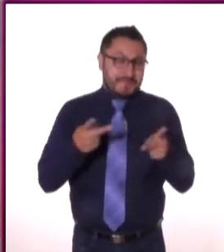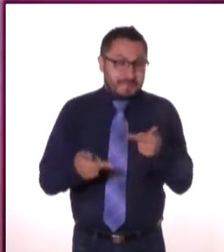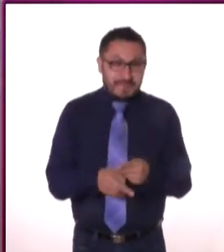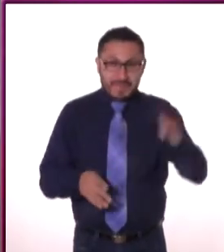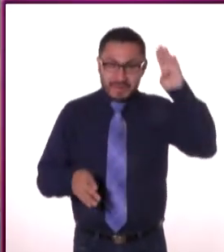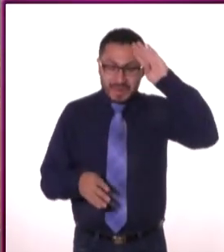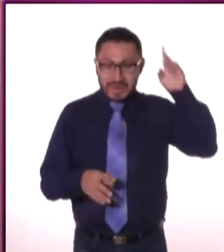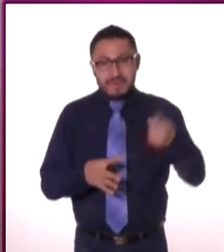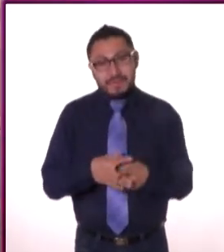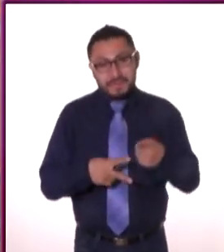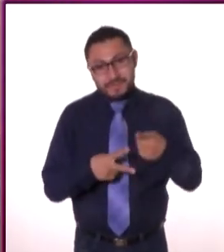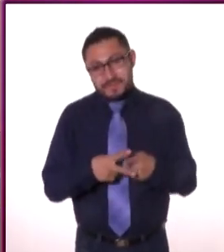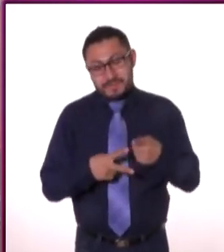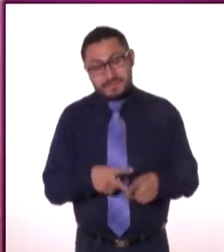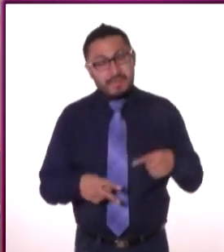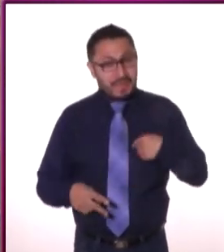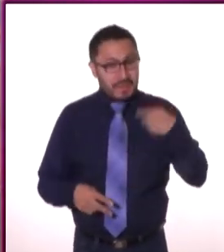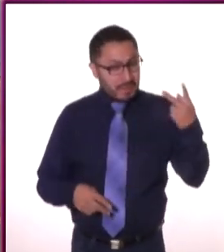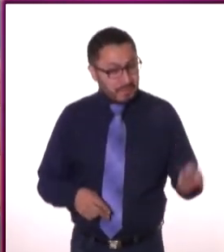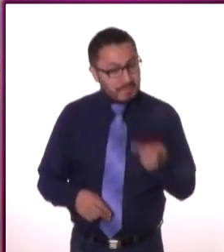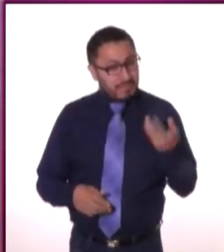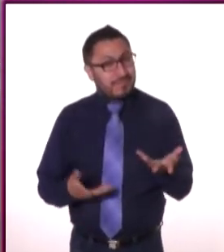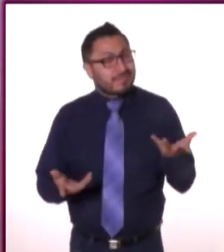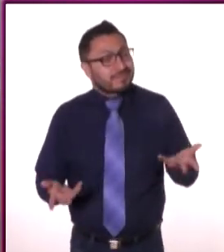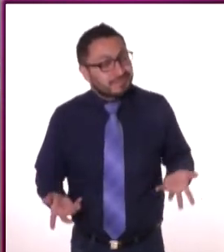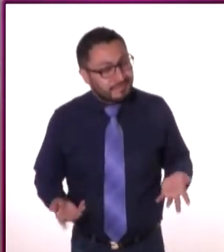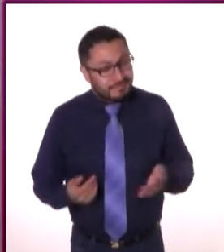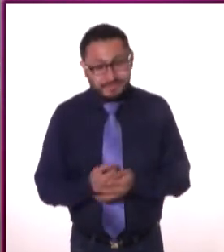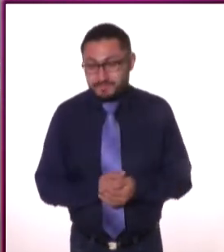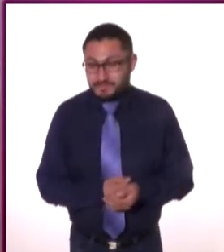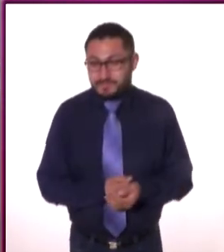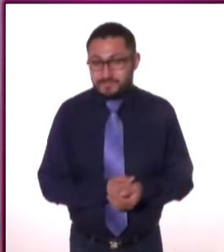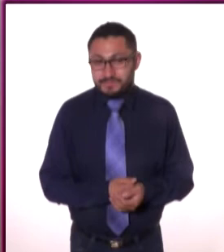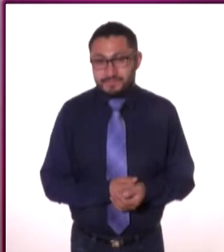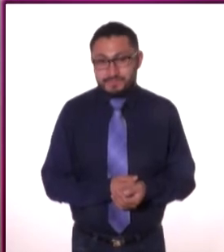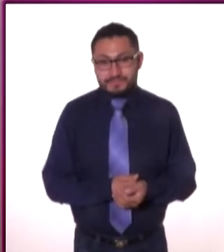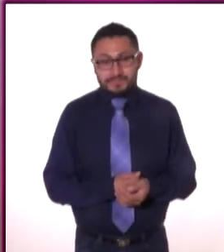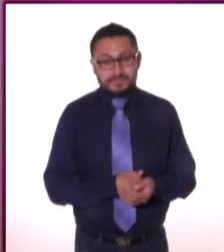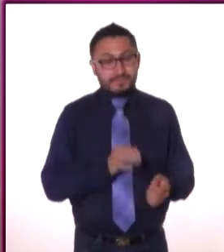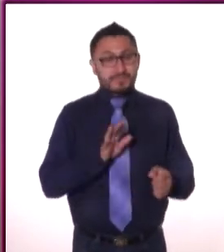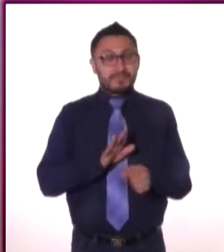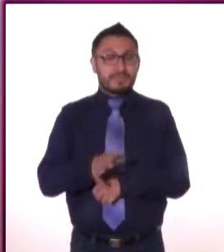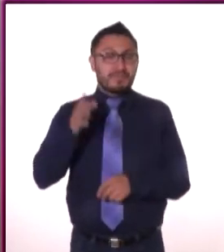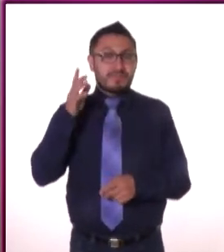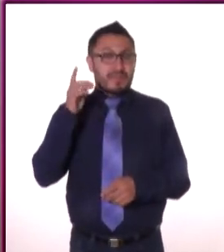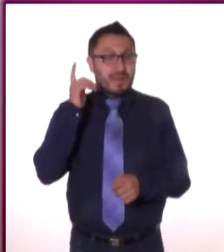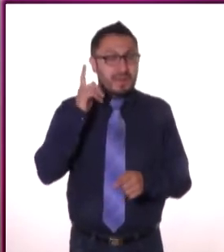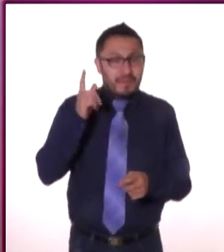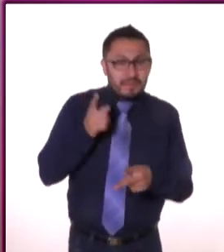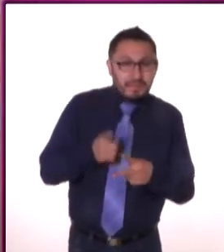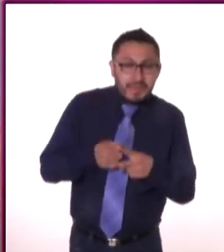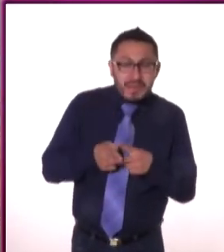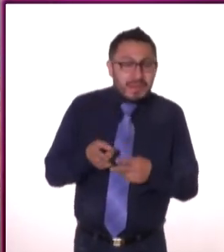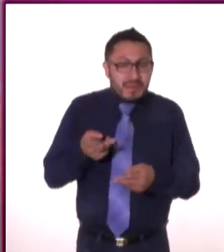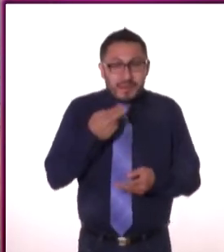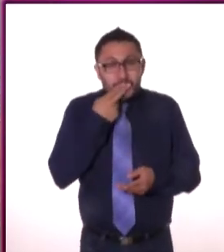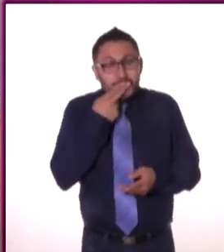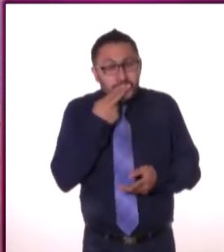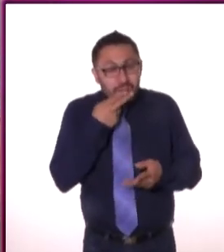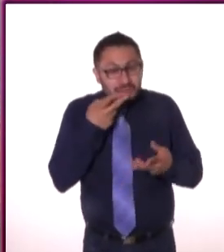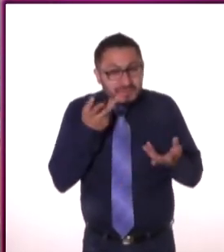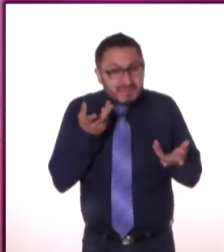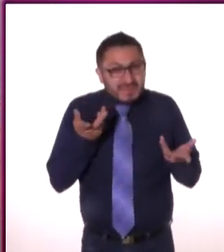son chavos de preparatoria, de pensamiento matemático. Mi pregunta va más enfocada en qué cálculos matemáticos